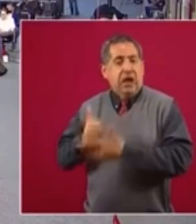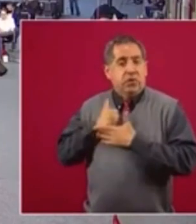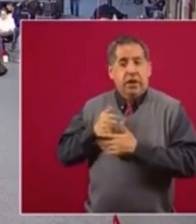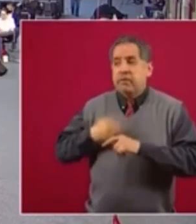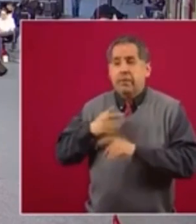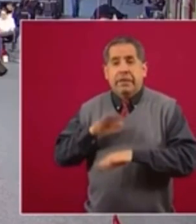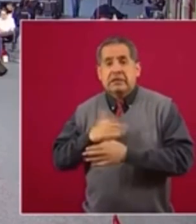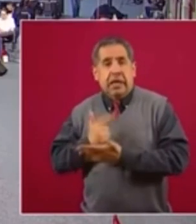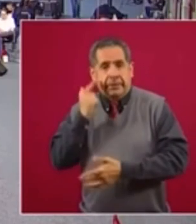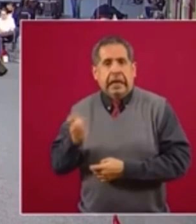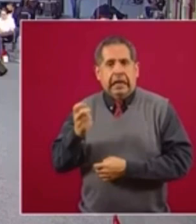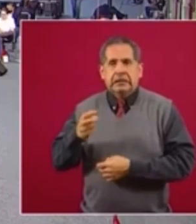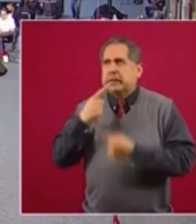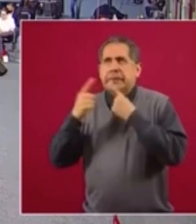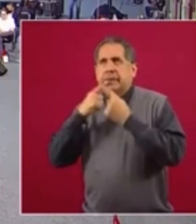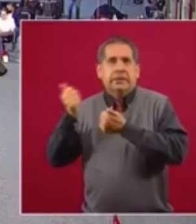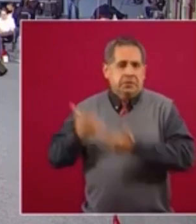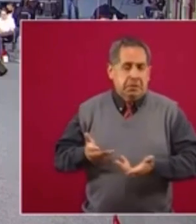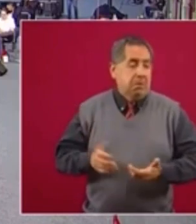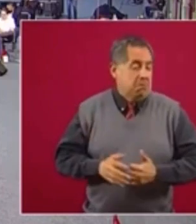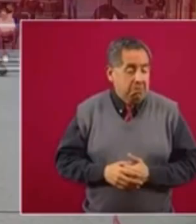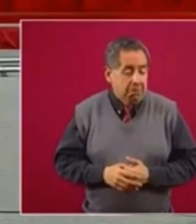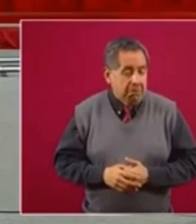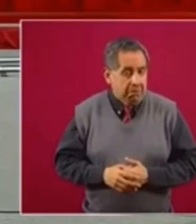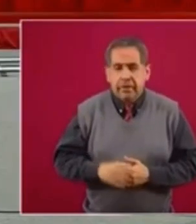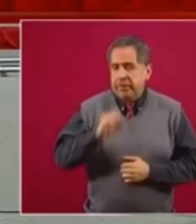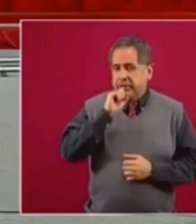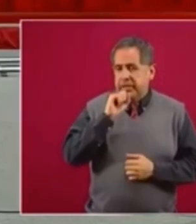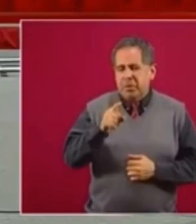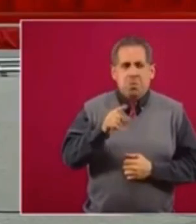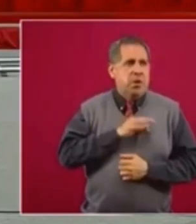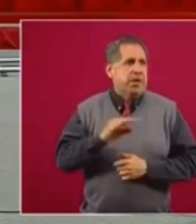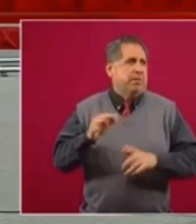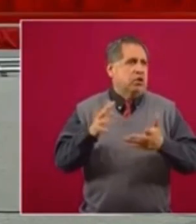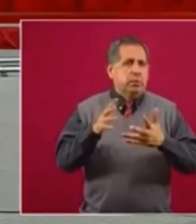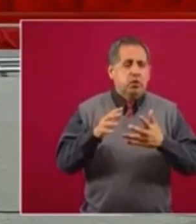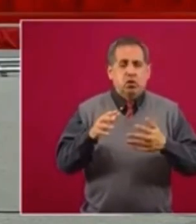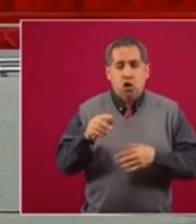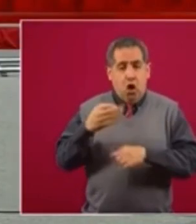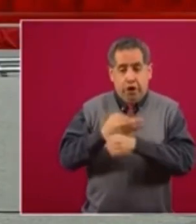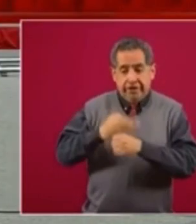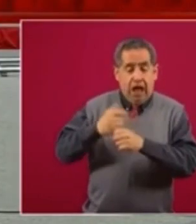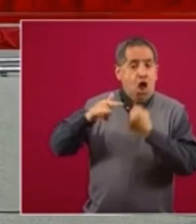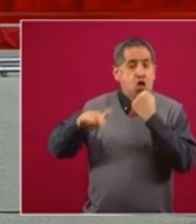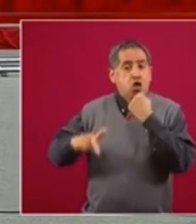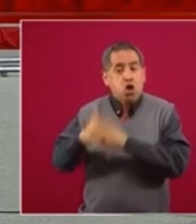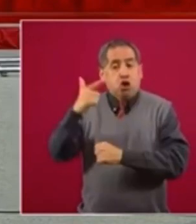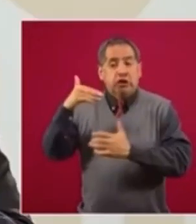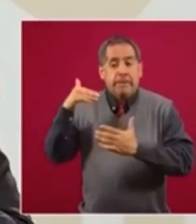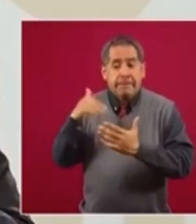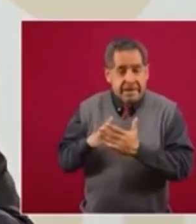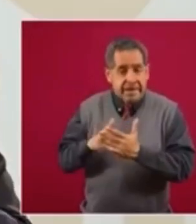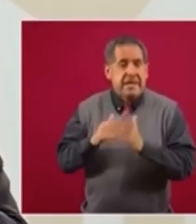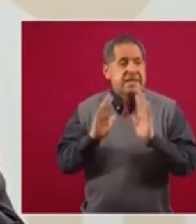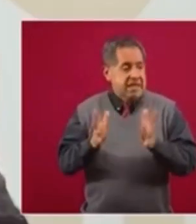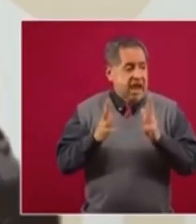graves. Y cifras redondas también, ya más o menos estamos llegando a los 12,000 camas. Esto quiere